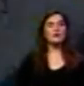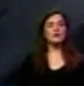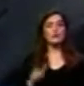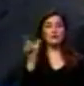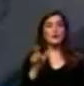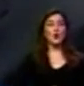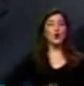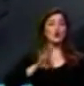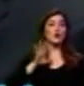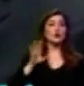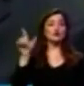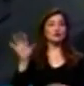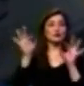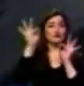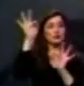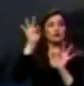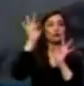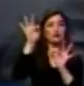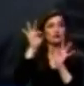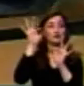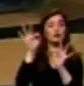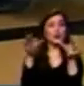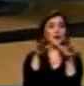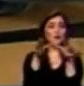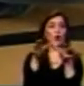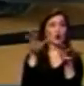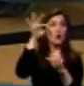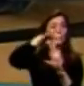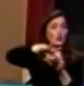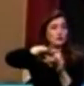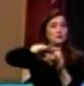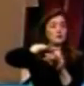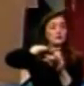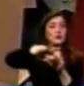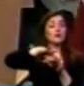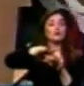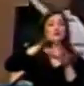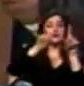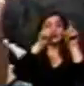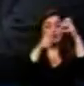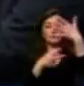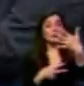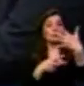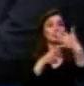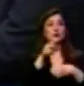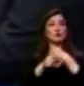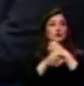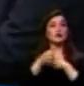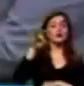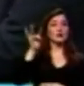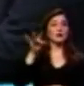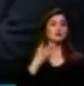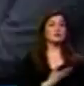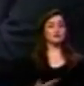Mostrando con orgullo la papeleta de votación que sustenta su participación en la jornada electoral por el referendo y consulta popular 2018,